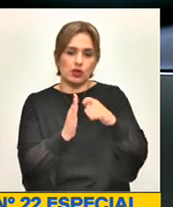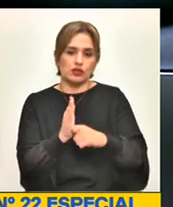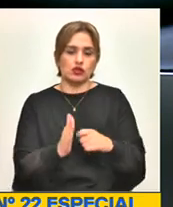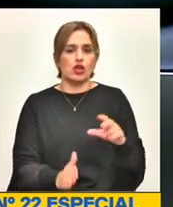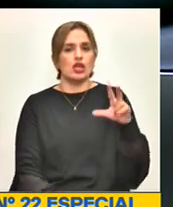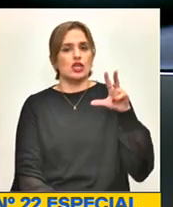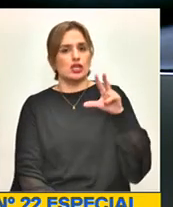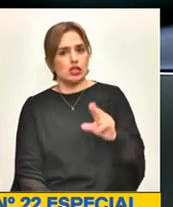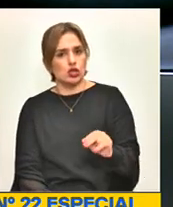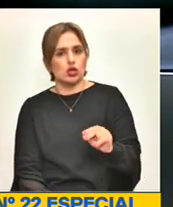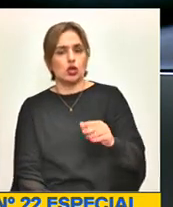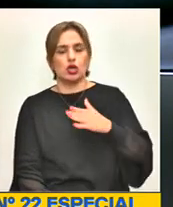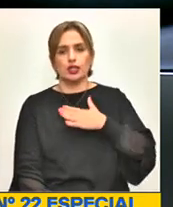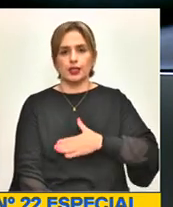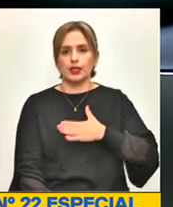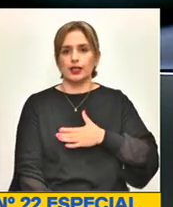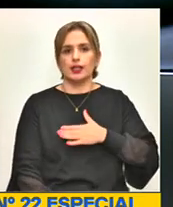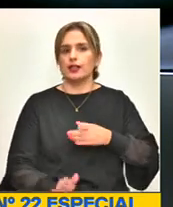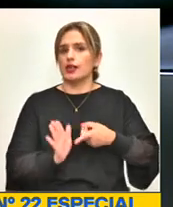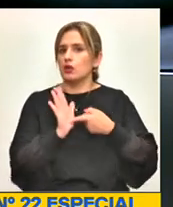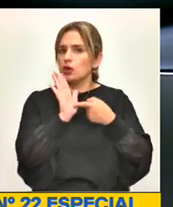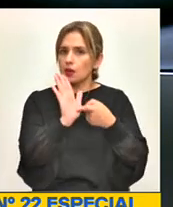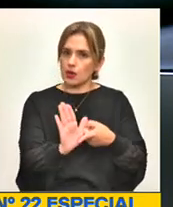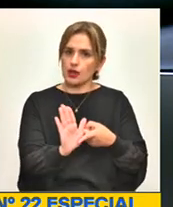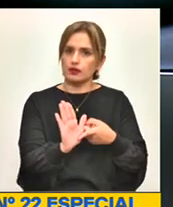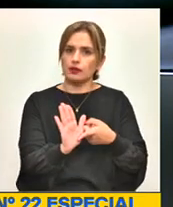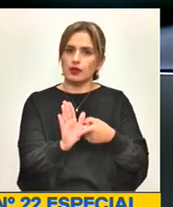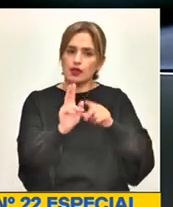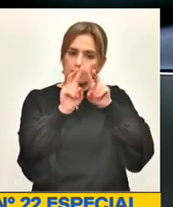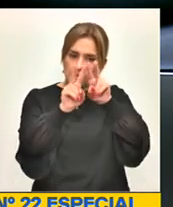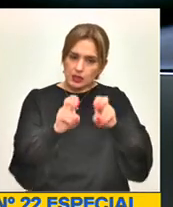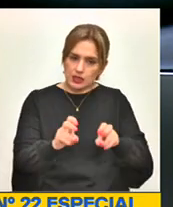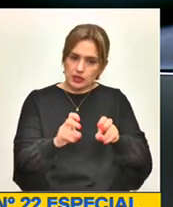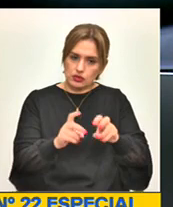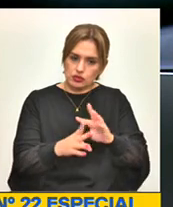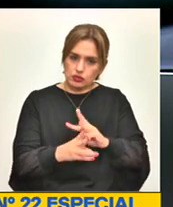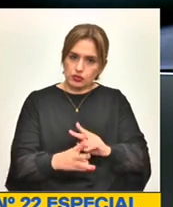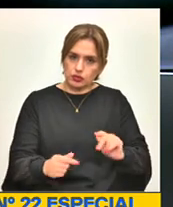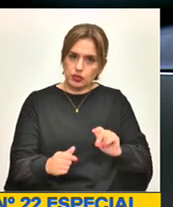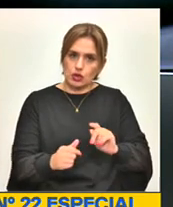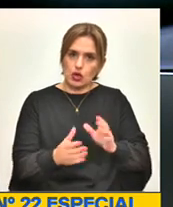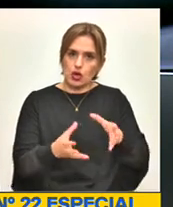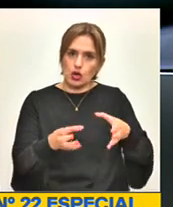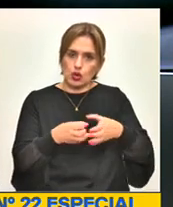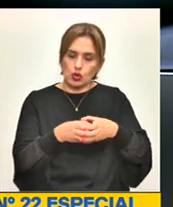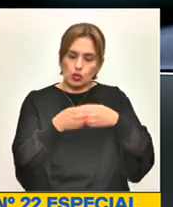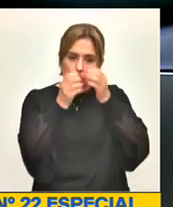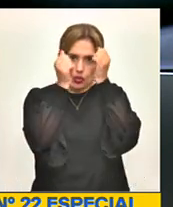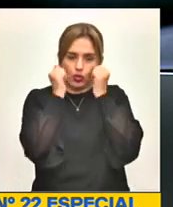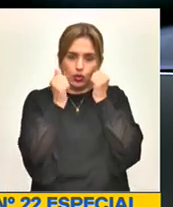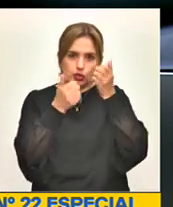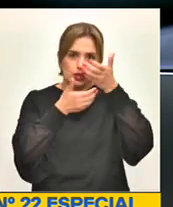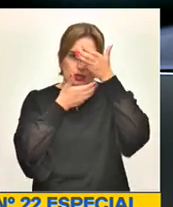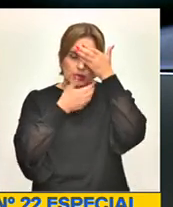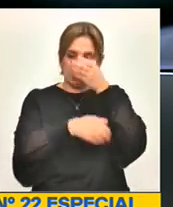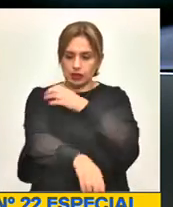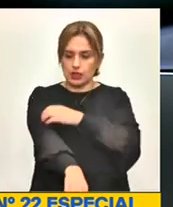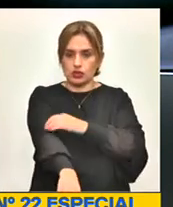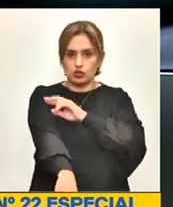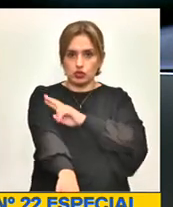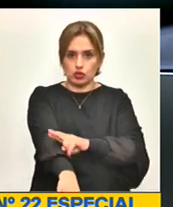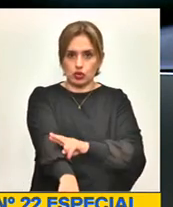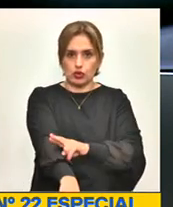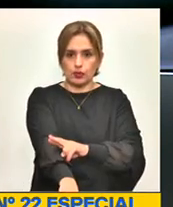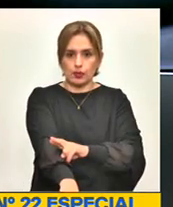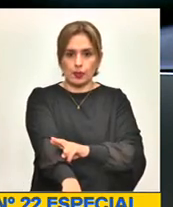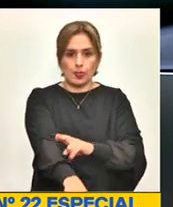dar una Clara señal de persecución y desarticulación de los grupos terroristas que actúan impunemente en la zona sur del país es